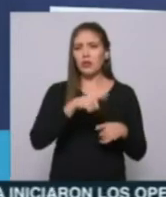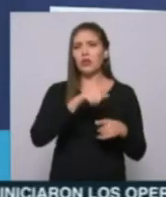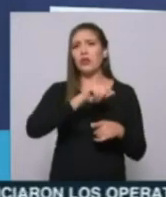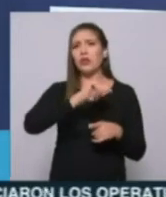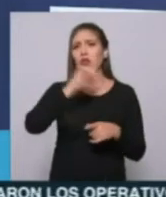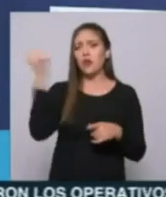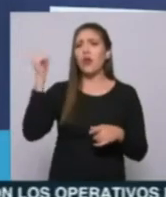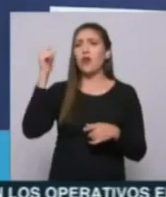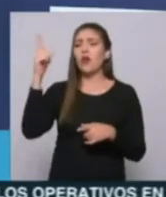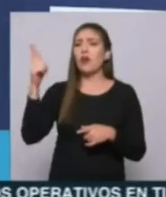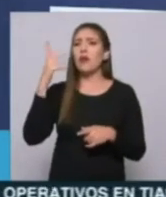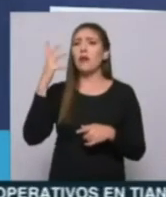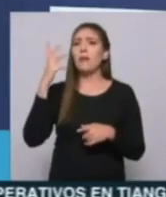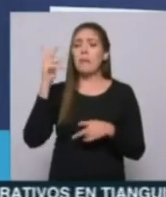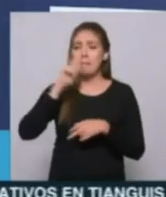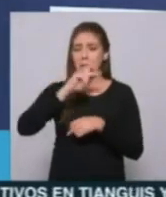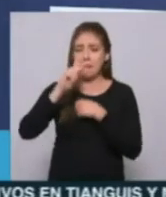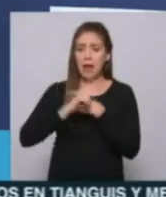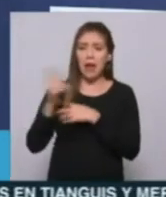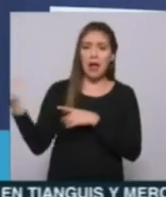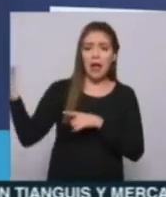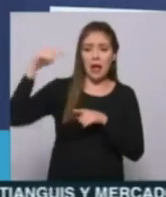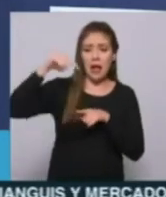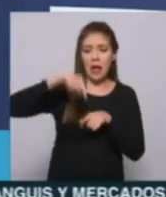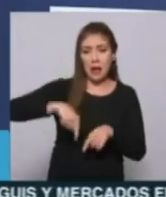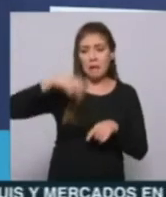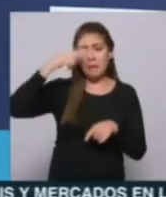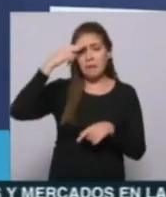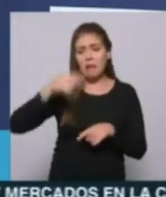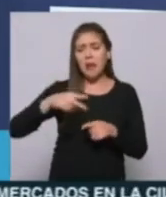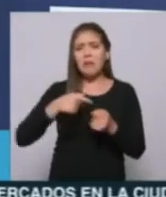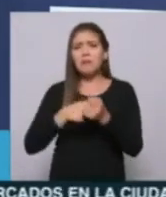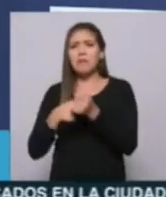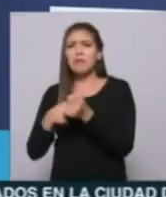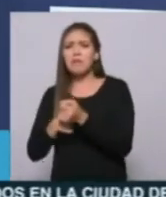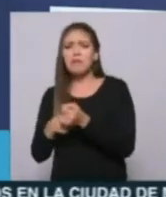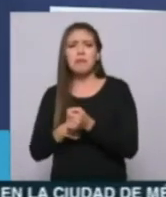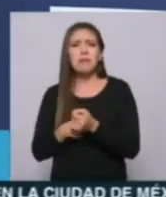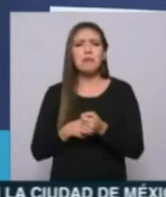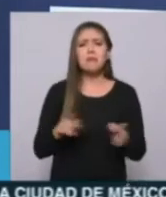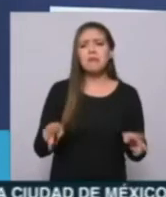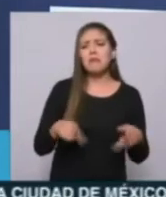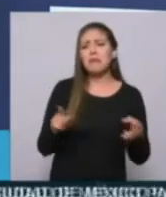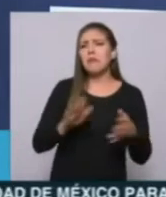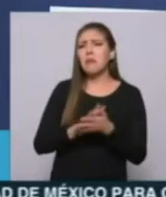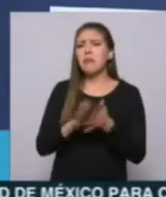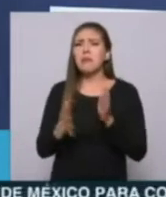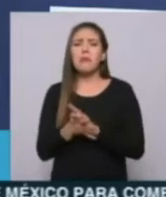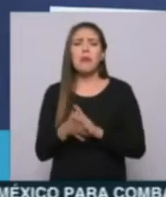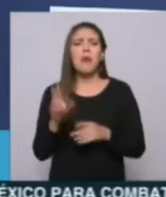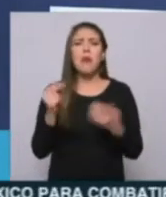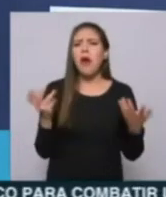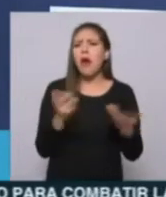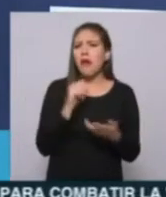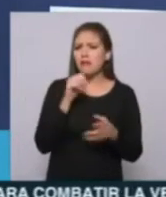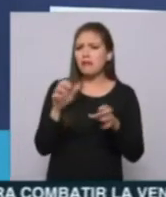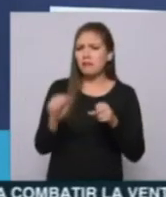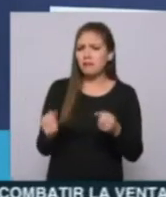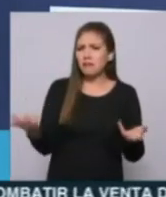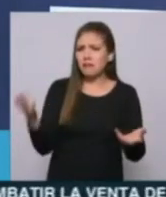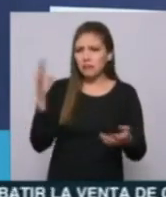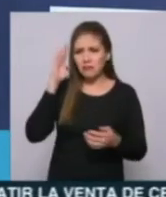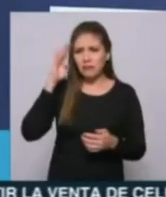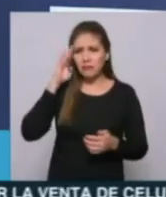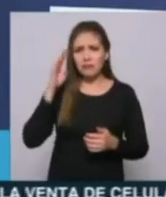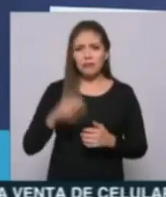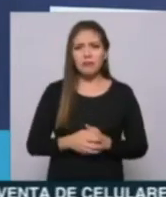y se quedan resguardados en México prácticamente a la luz de las autoridades y no hacen nada. Usted está notando